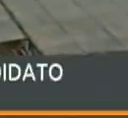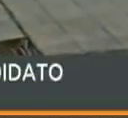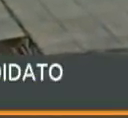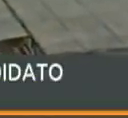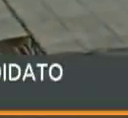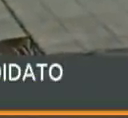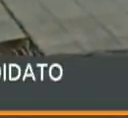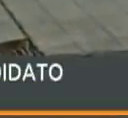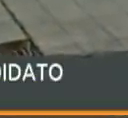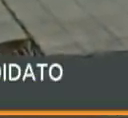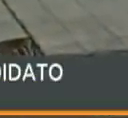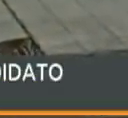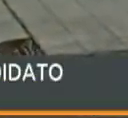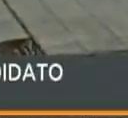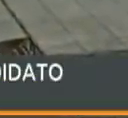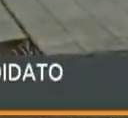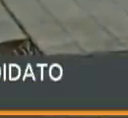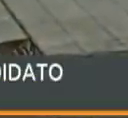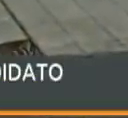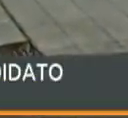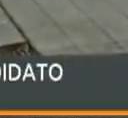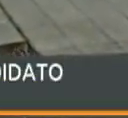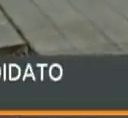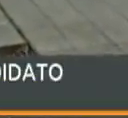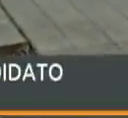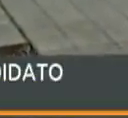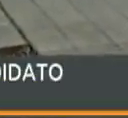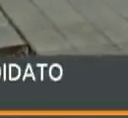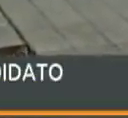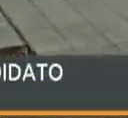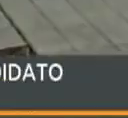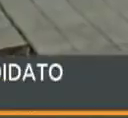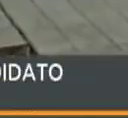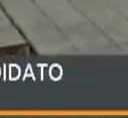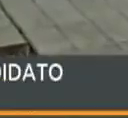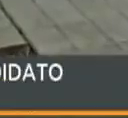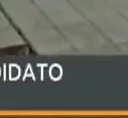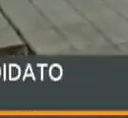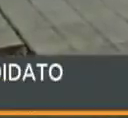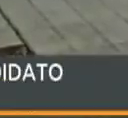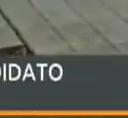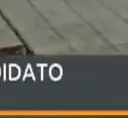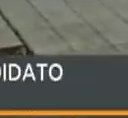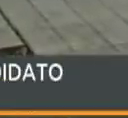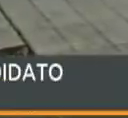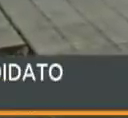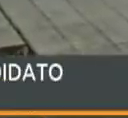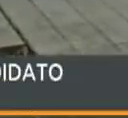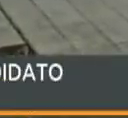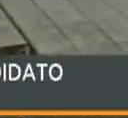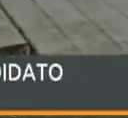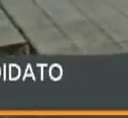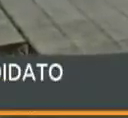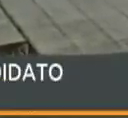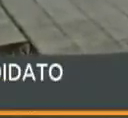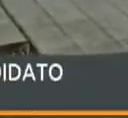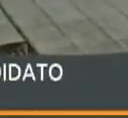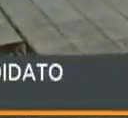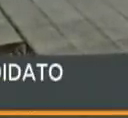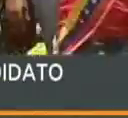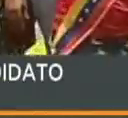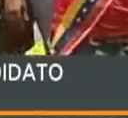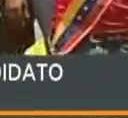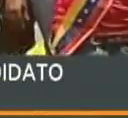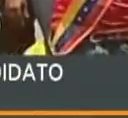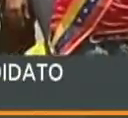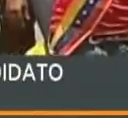Amazonas! ¿Dónde está la fuerza de Amazonas? ¿Dónde está la fuerza de la patria